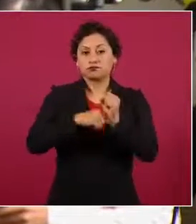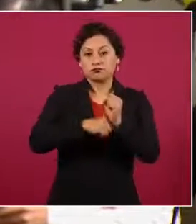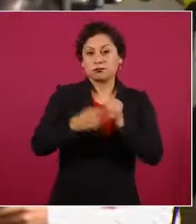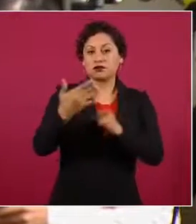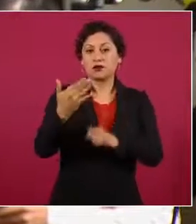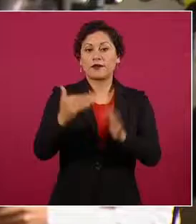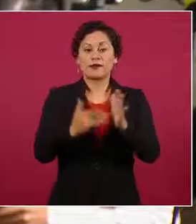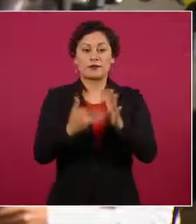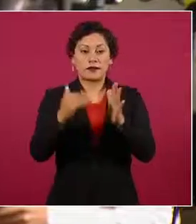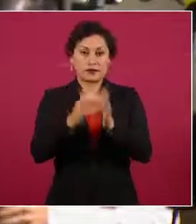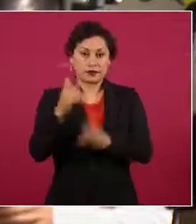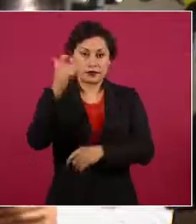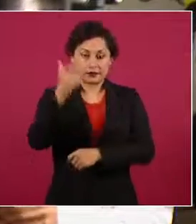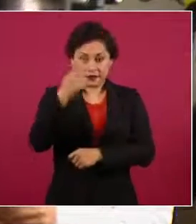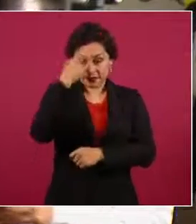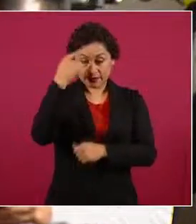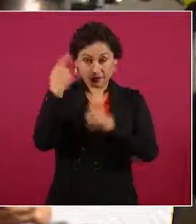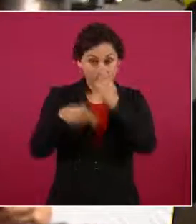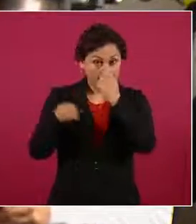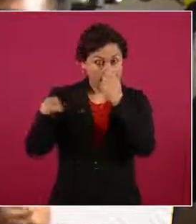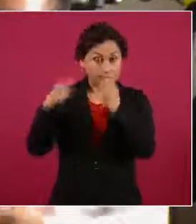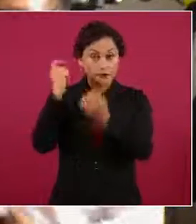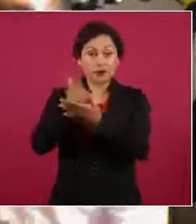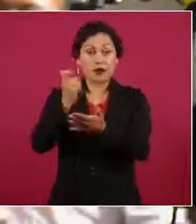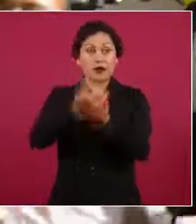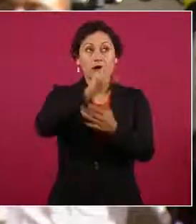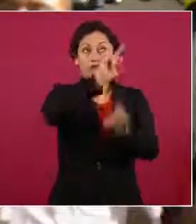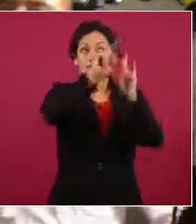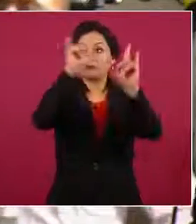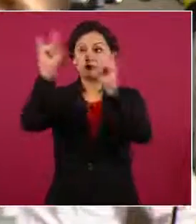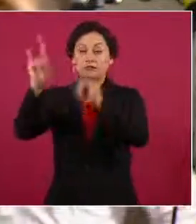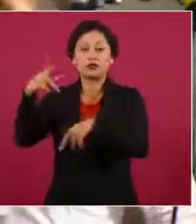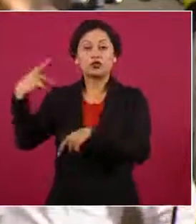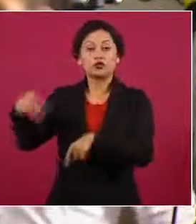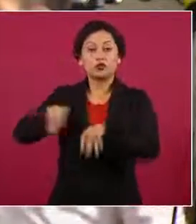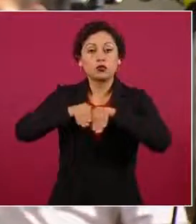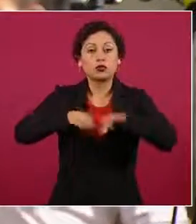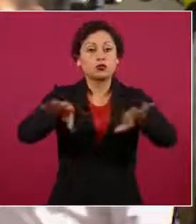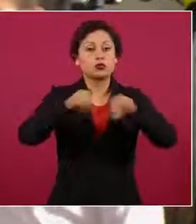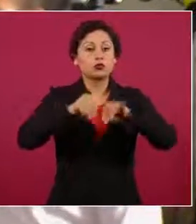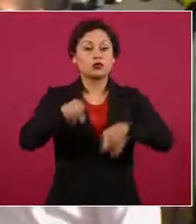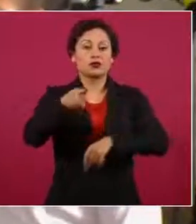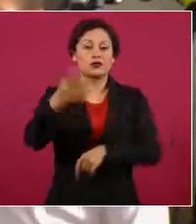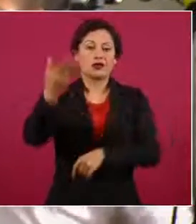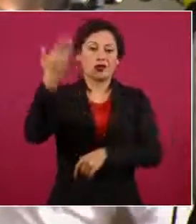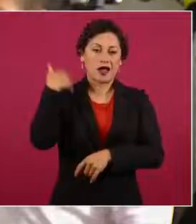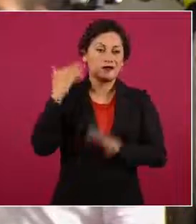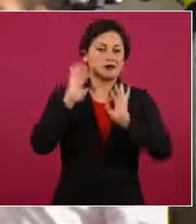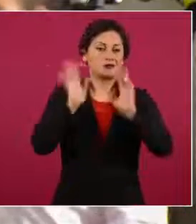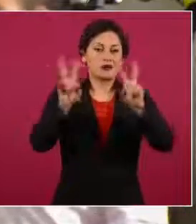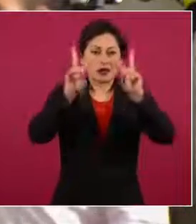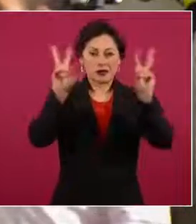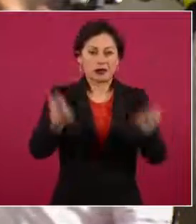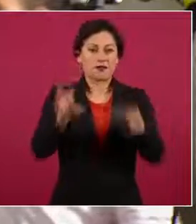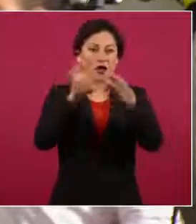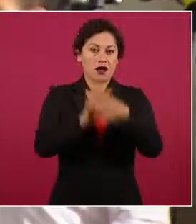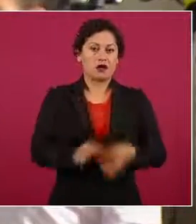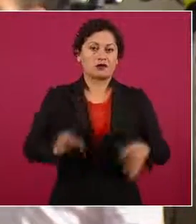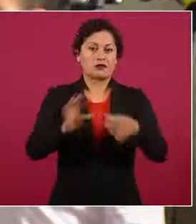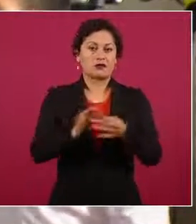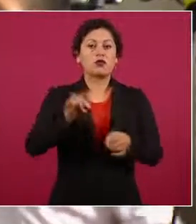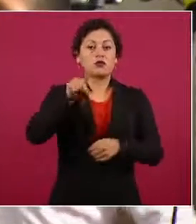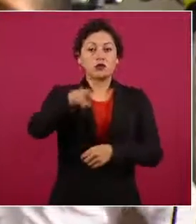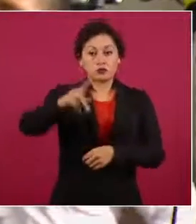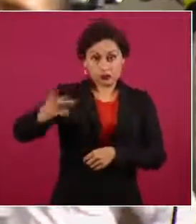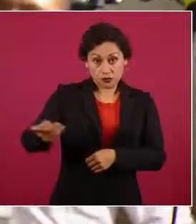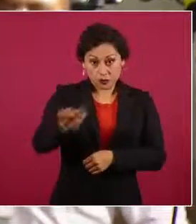que ha utilizado para pagar 300 espectaculares que la promueven. Y ya usted ya habló del tema y dijo a una pregunta expresa sobre este